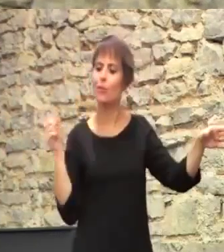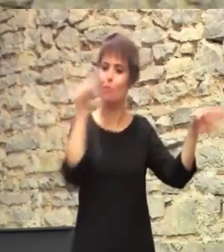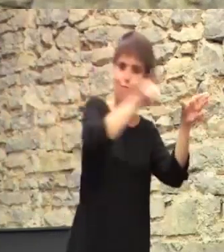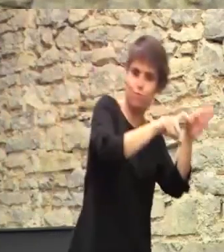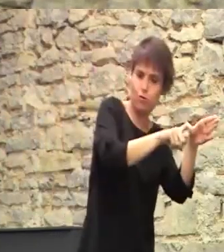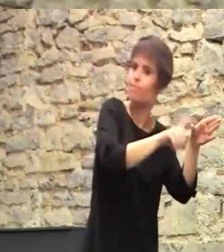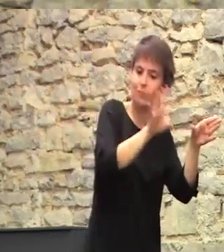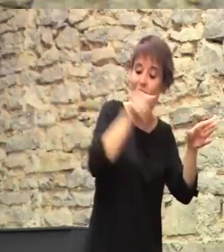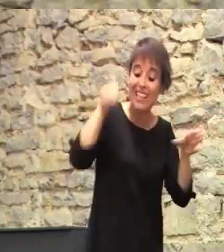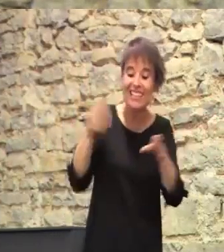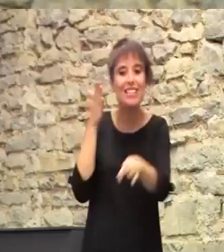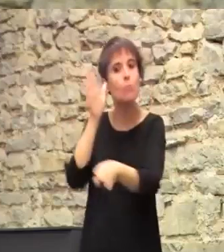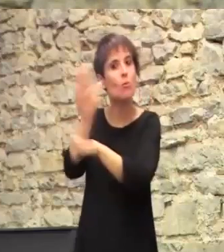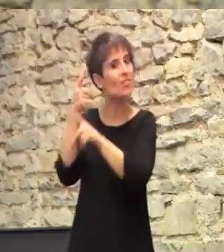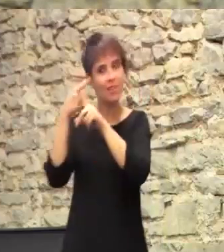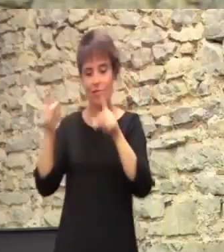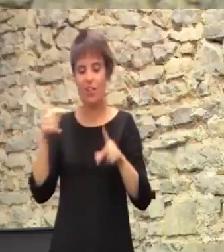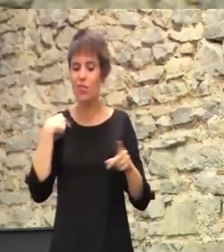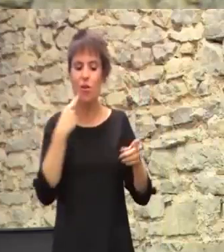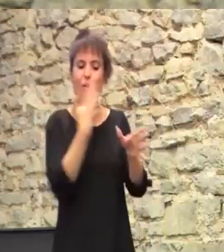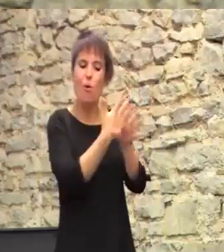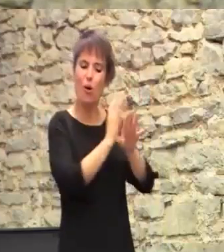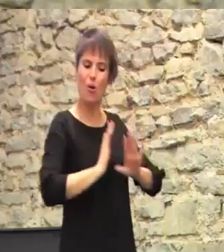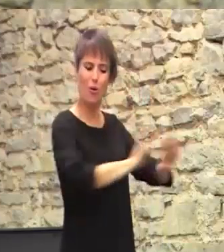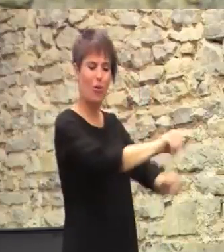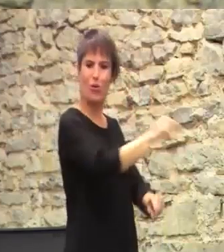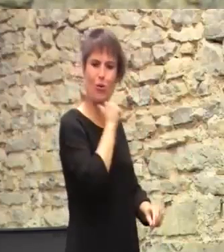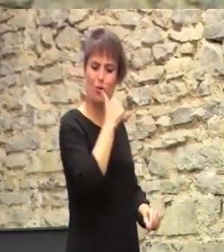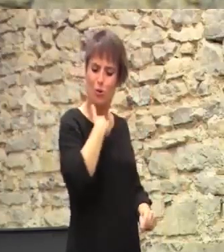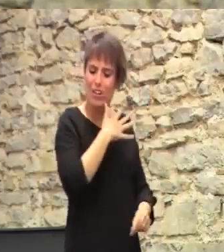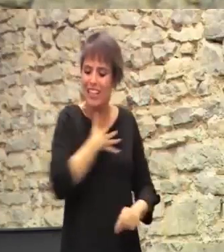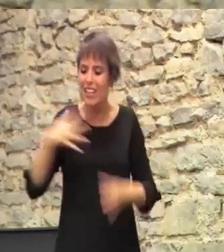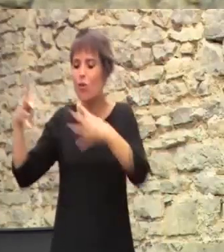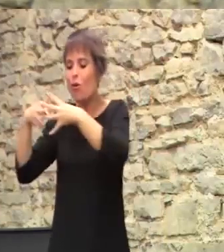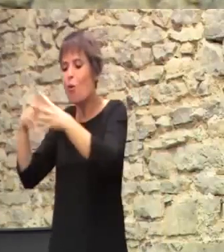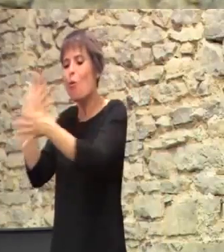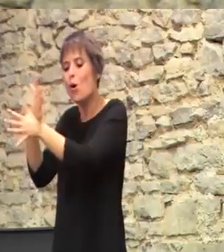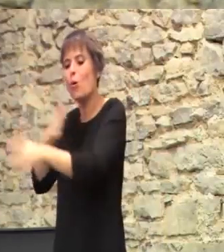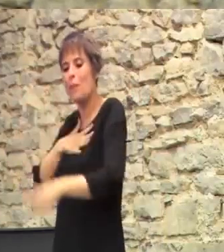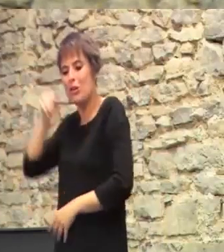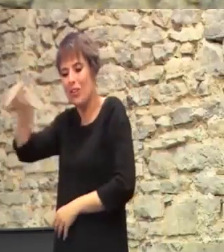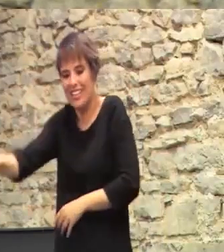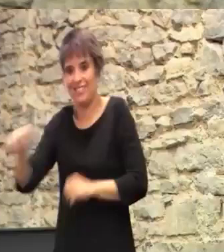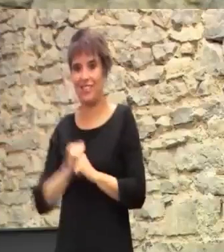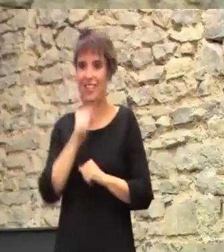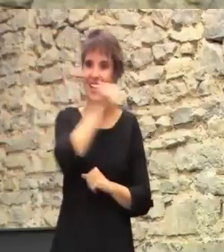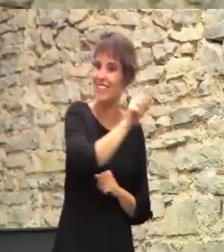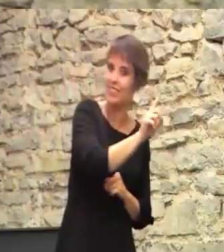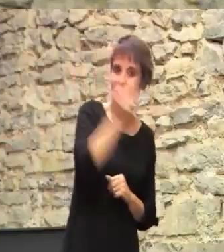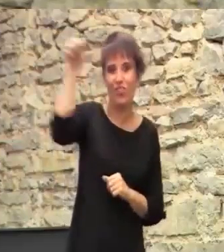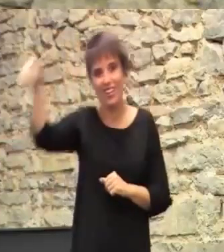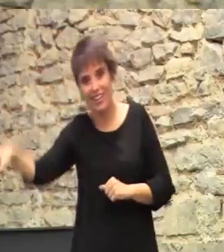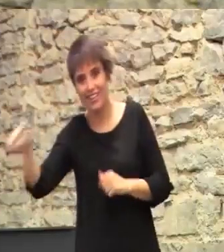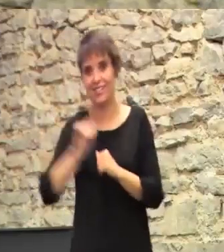esta propuesta es no yo ya tengo derecho a diseñar una estructura diferente y la propuesta